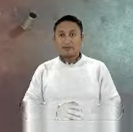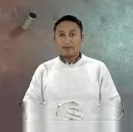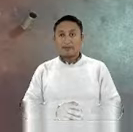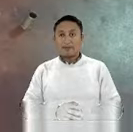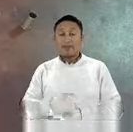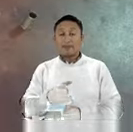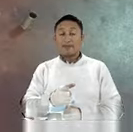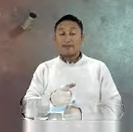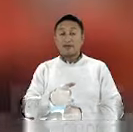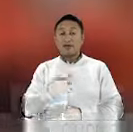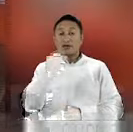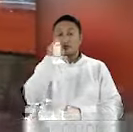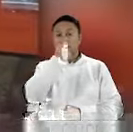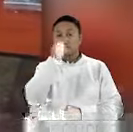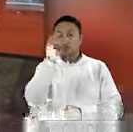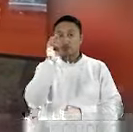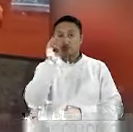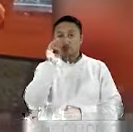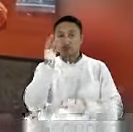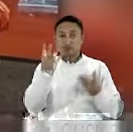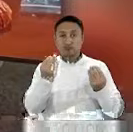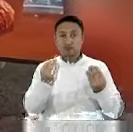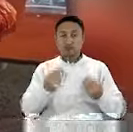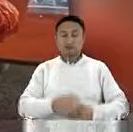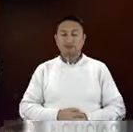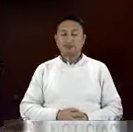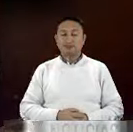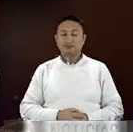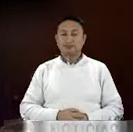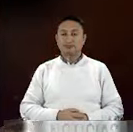y varias dosis de sustancias sujetas a fiscalización.